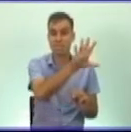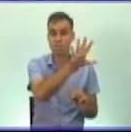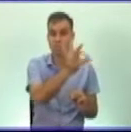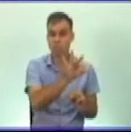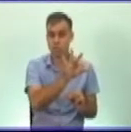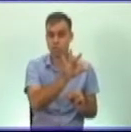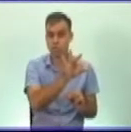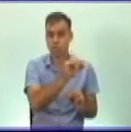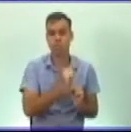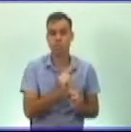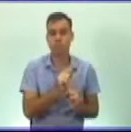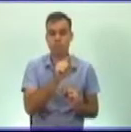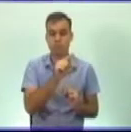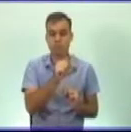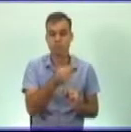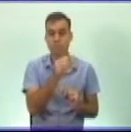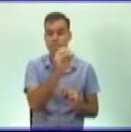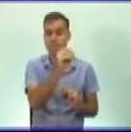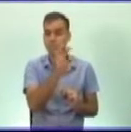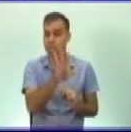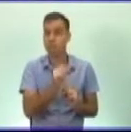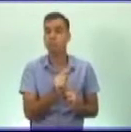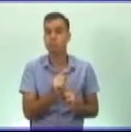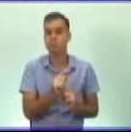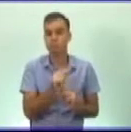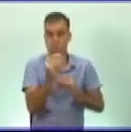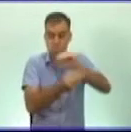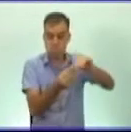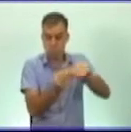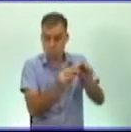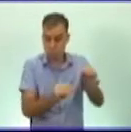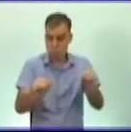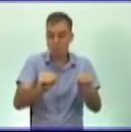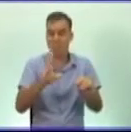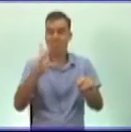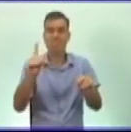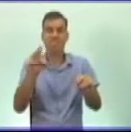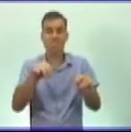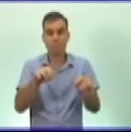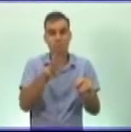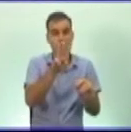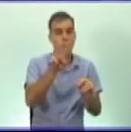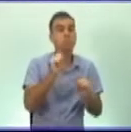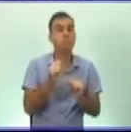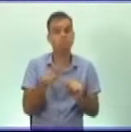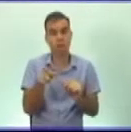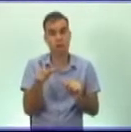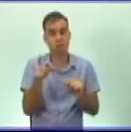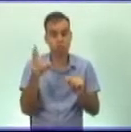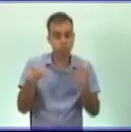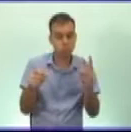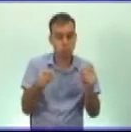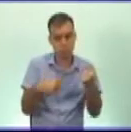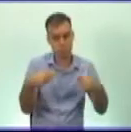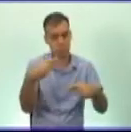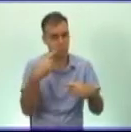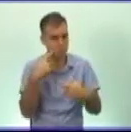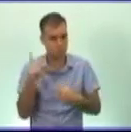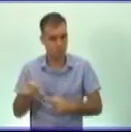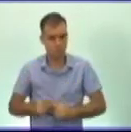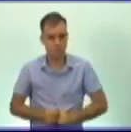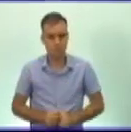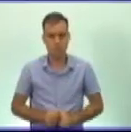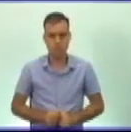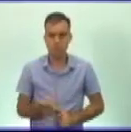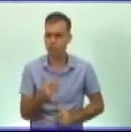1358,05, lo que hicimos fue expresarlo en decímetros cúbicos para que este dato estuviera con dos cifras esenciales. Bien, vamos a